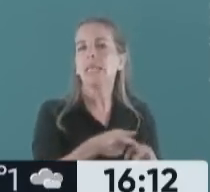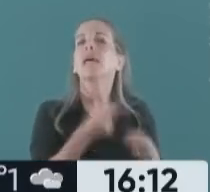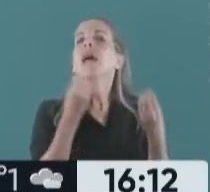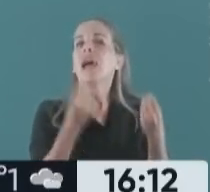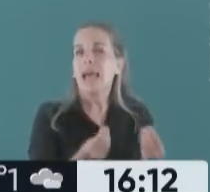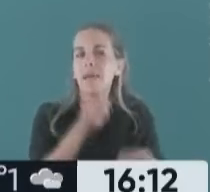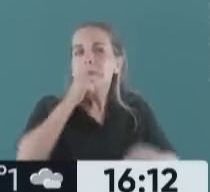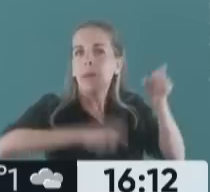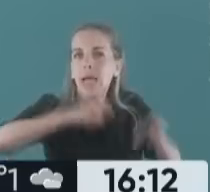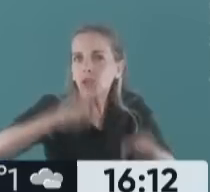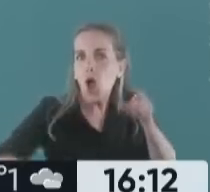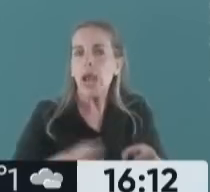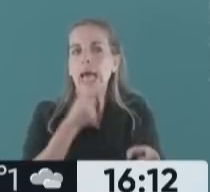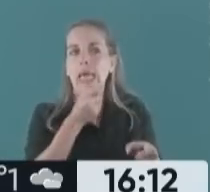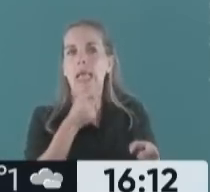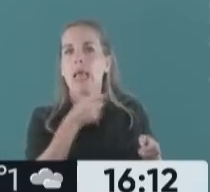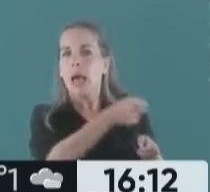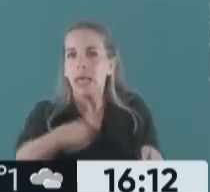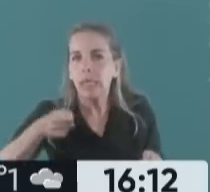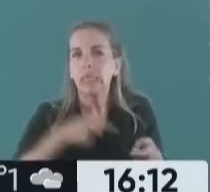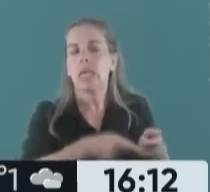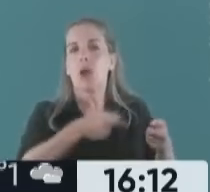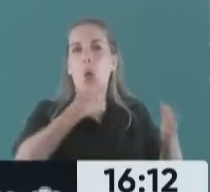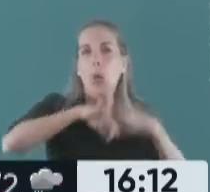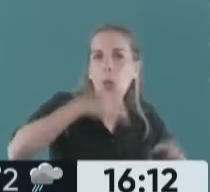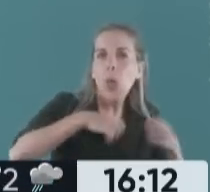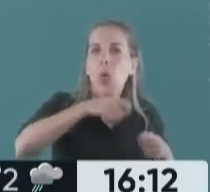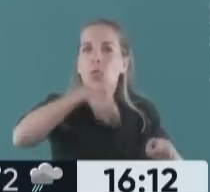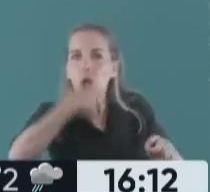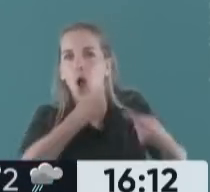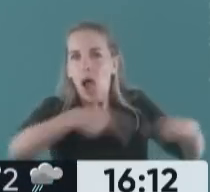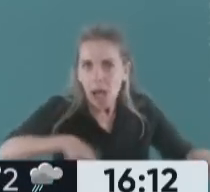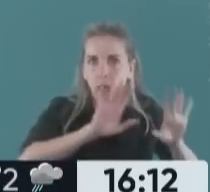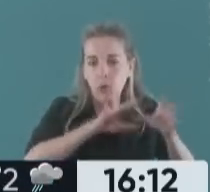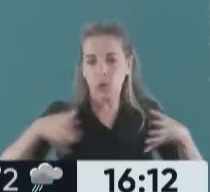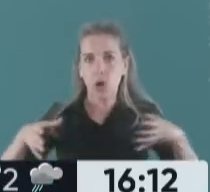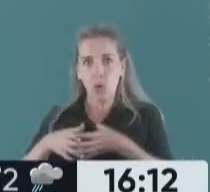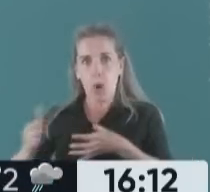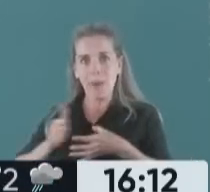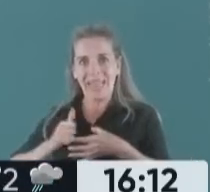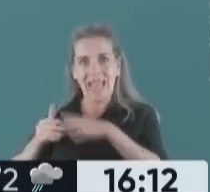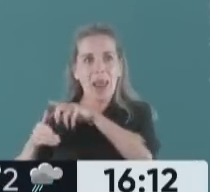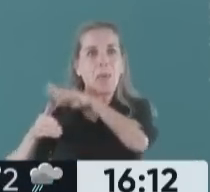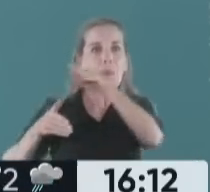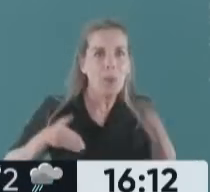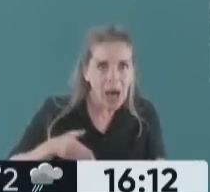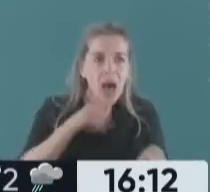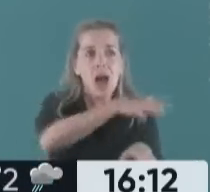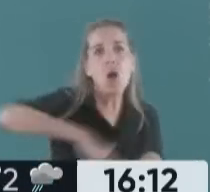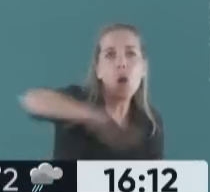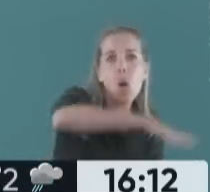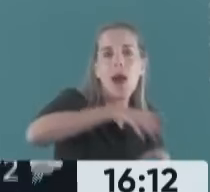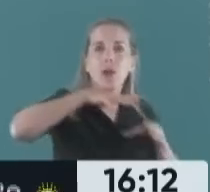buscan de alguna manera sicarios para el narcotráfico. Por eso están yendo como parte del proceso de reurbanización de